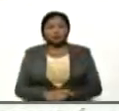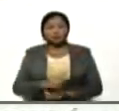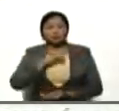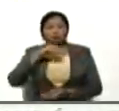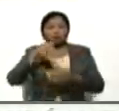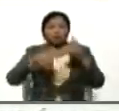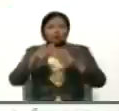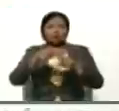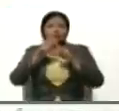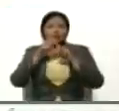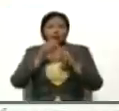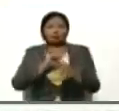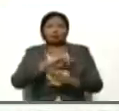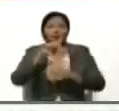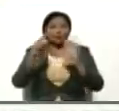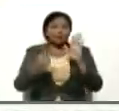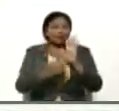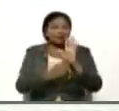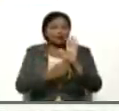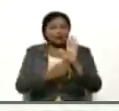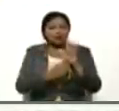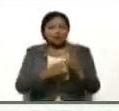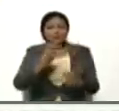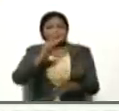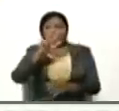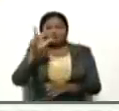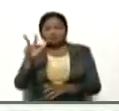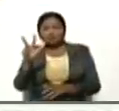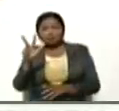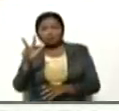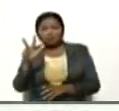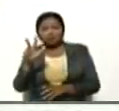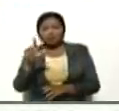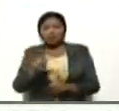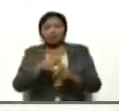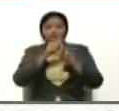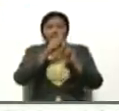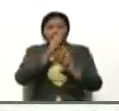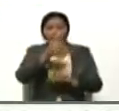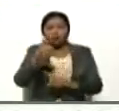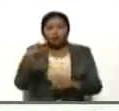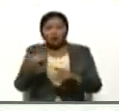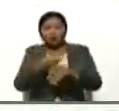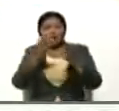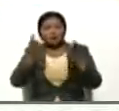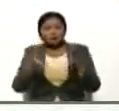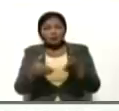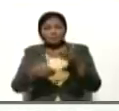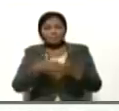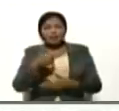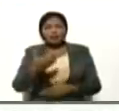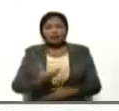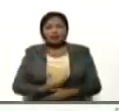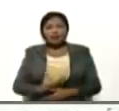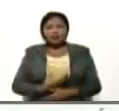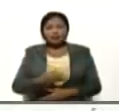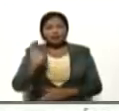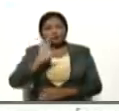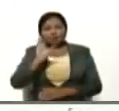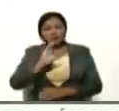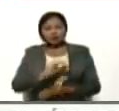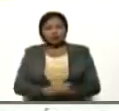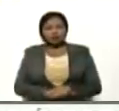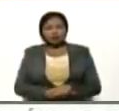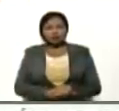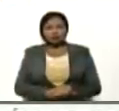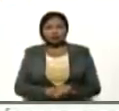candidato. Eso completaría, presidente, los 23 candidatos y candidatas a las gobernaciones más la alcaldía de Caracas.